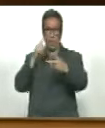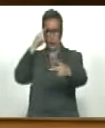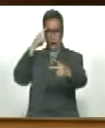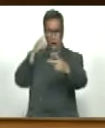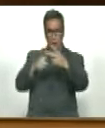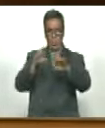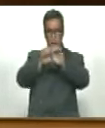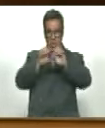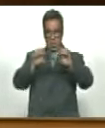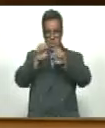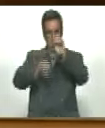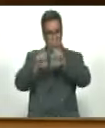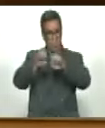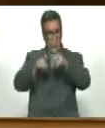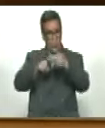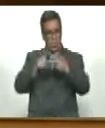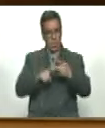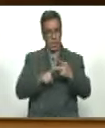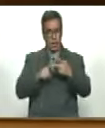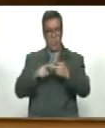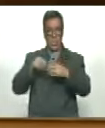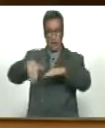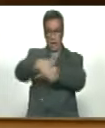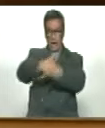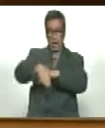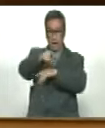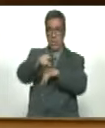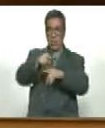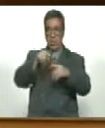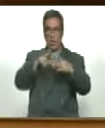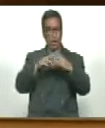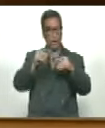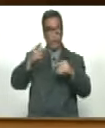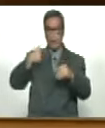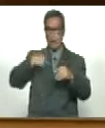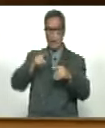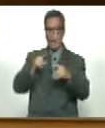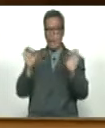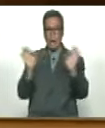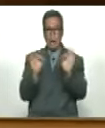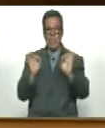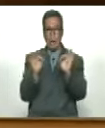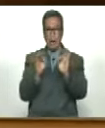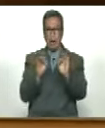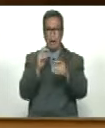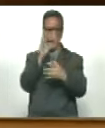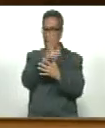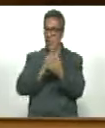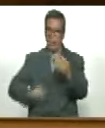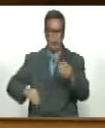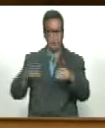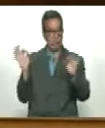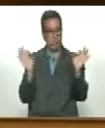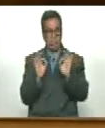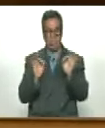a las escuelas, apuntan a las vías para que los civiles no tengan ninguna forma de escapatoria.